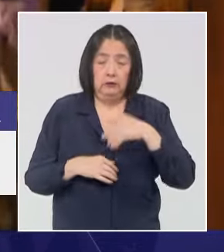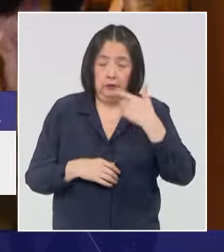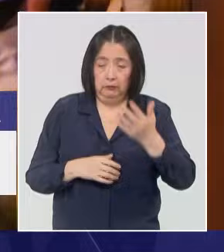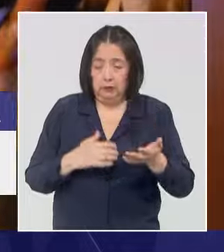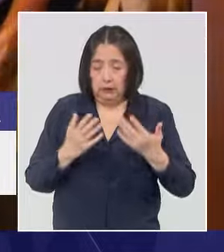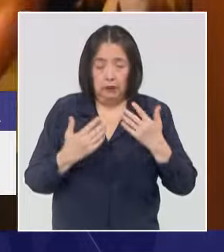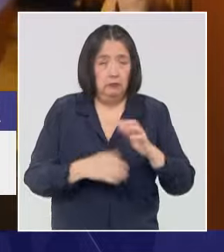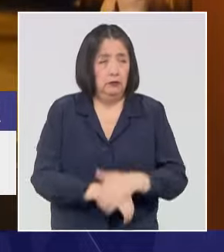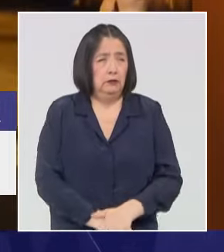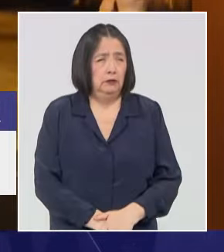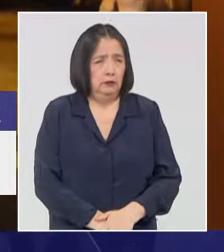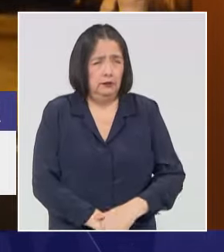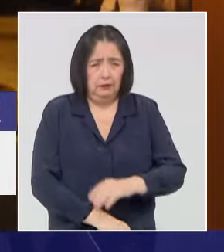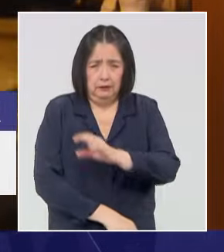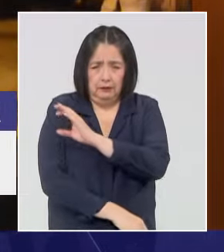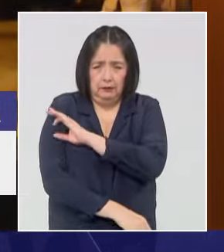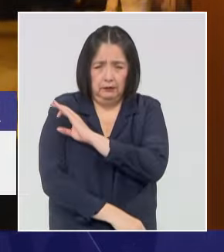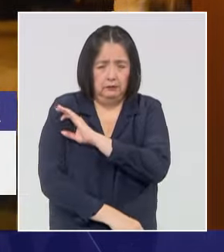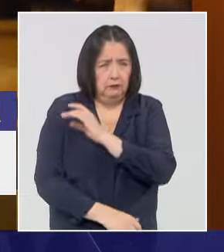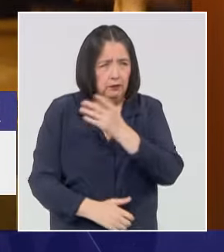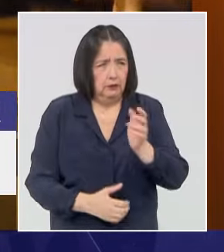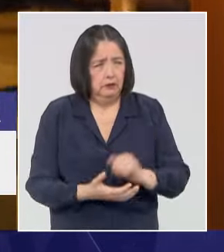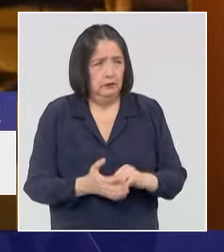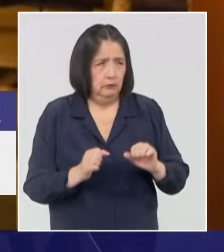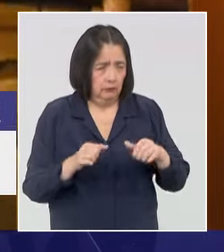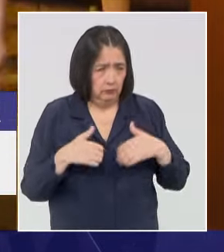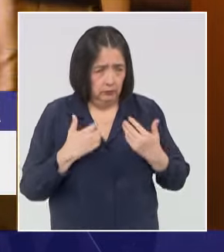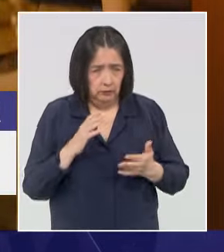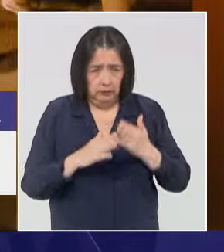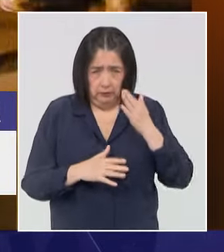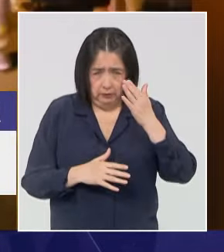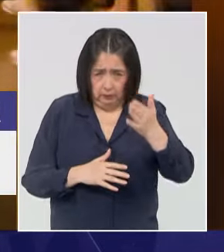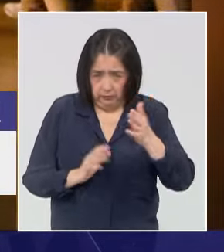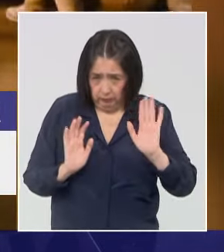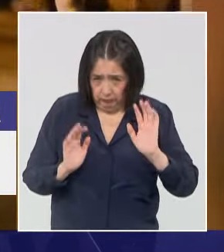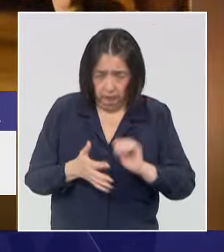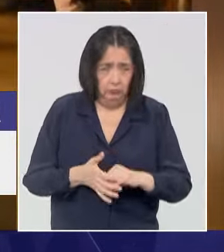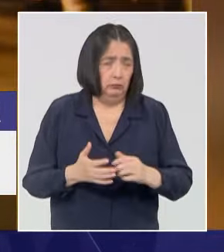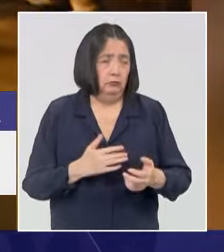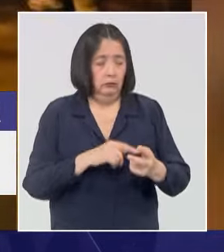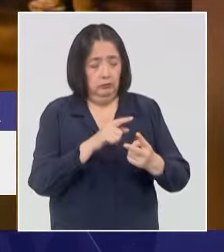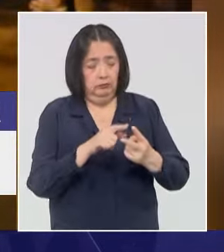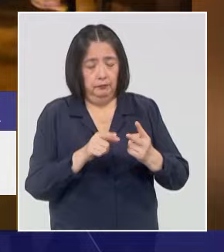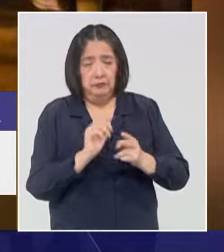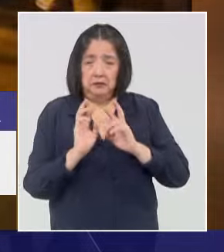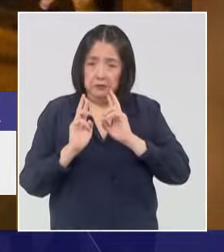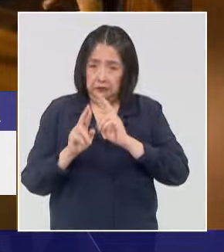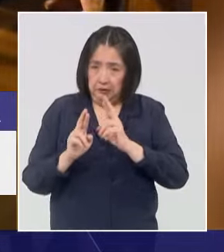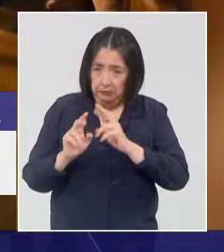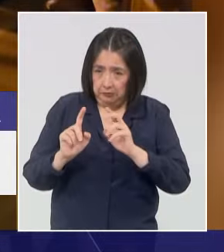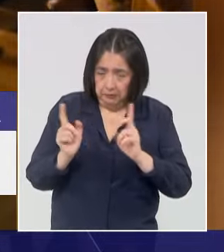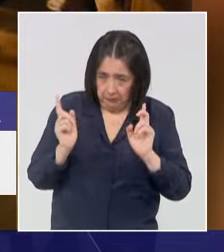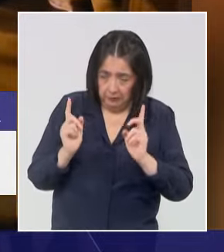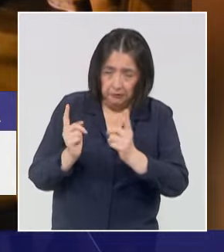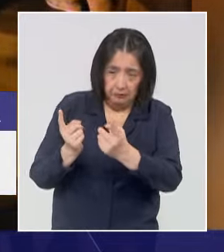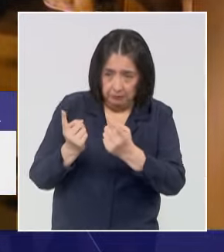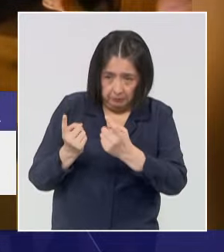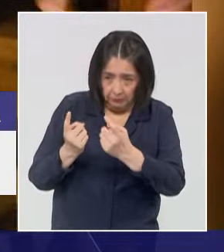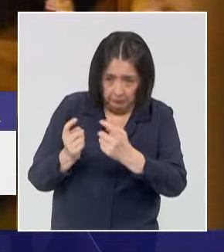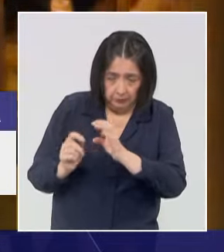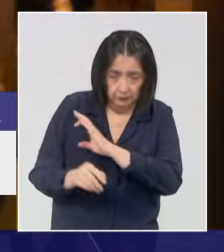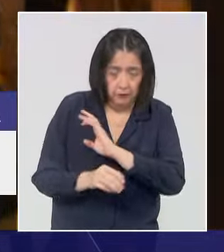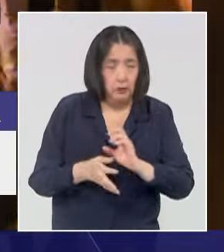luego. Ajá. A la fiscalía, uno puede asistir a la diligencia y puede hacer dos cosas, responder las preguntas del fiscal